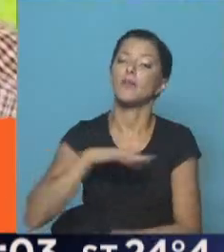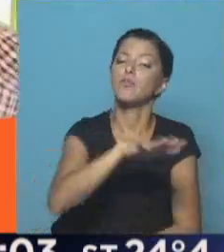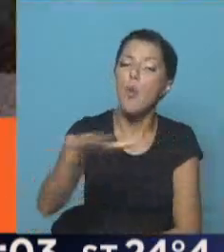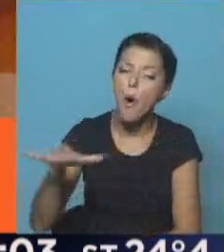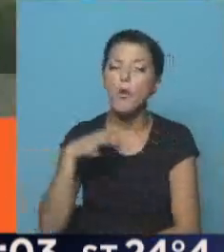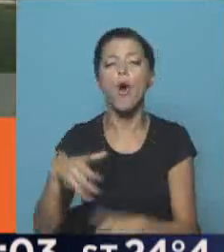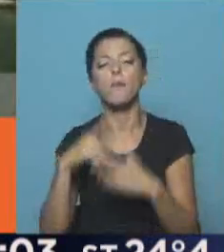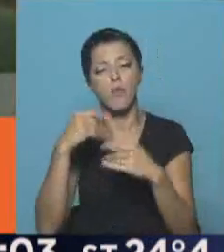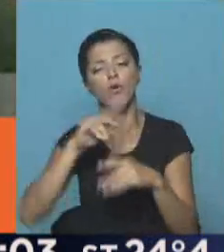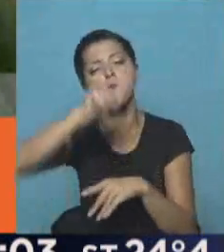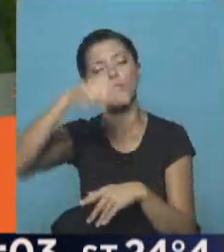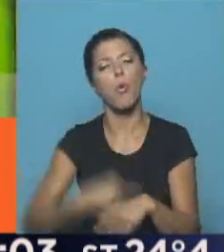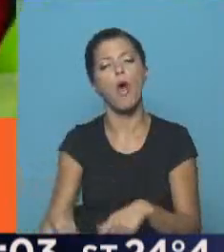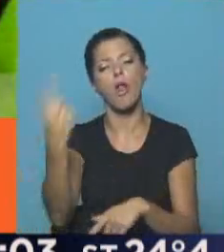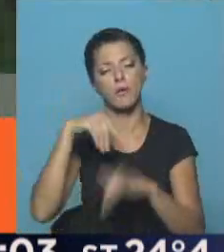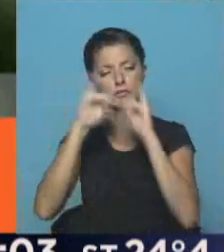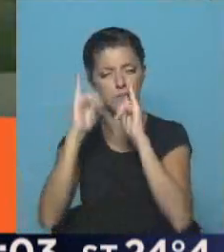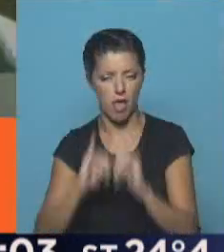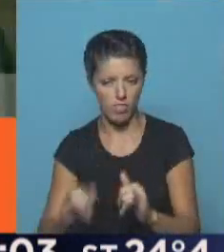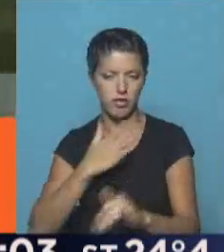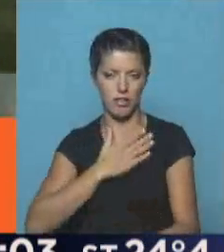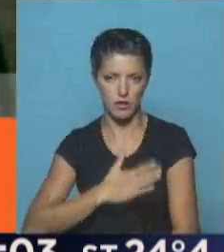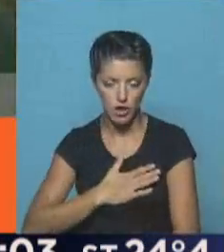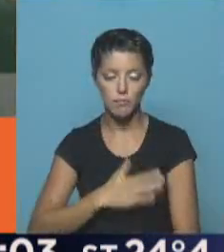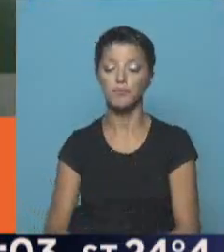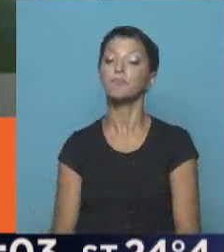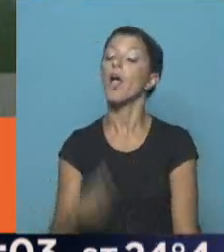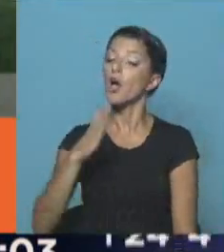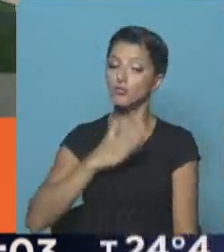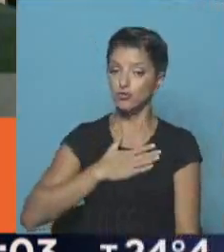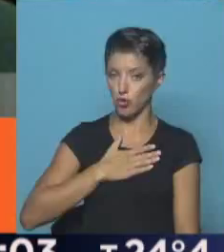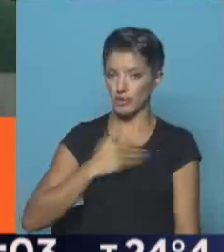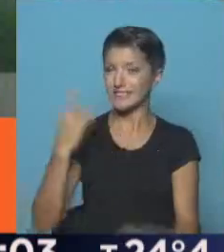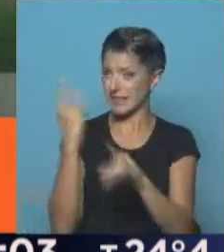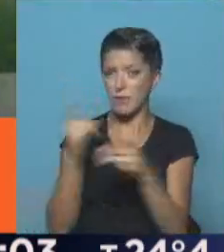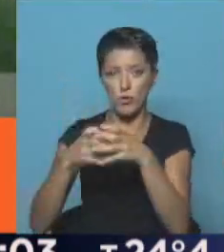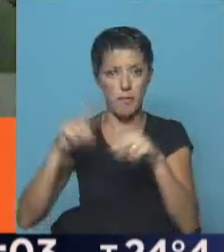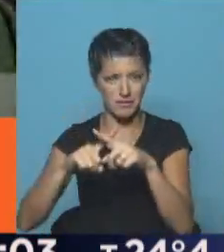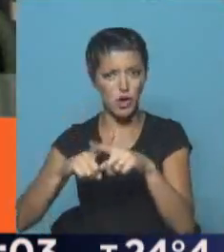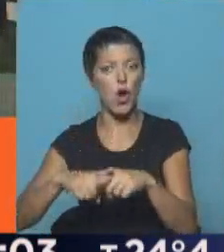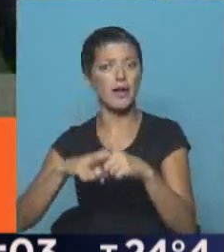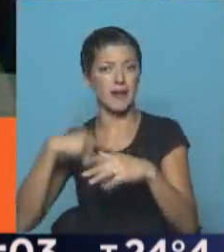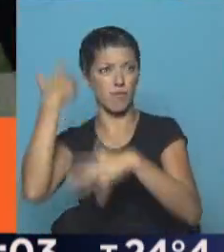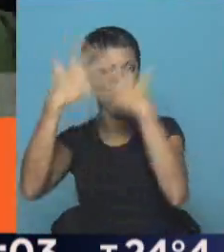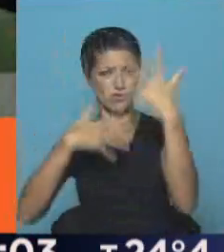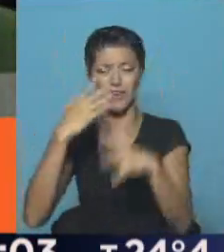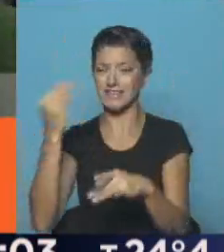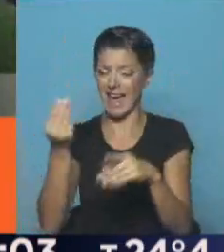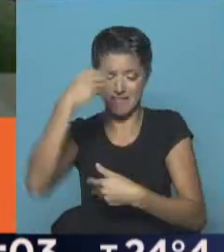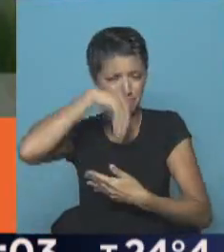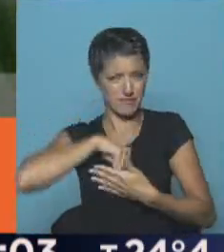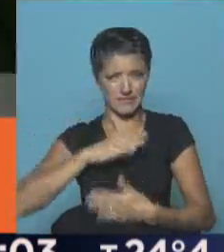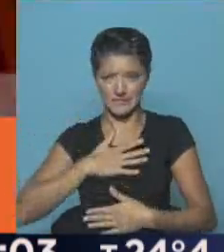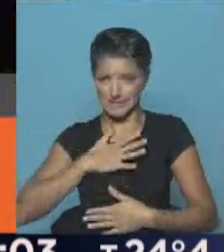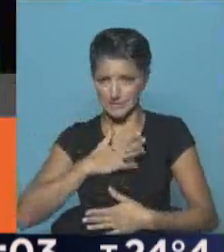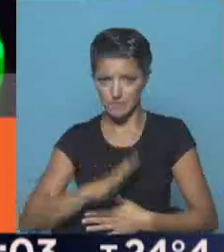la tranquilidad. Recibo con alegría porque yo soy revolucionario desde que tengo uso de razón y la revolución la llevo en mi sangre que corre